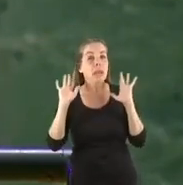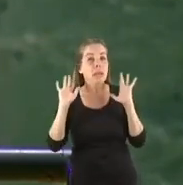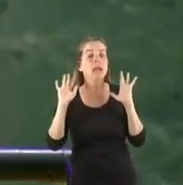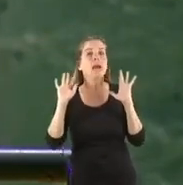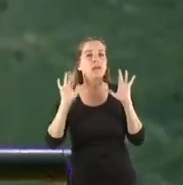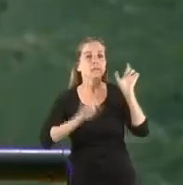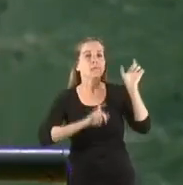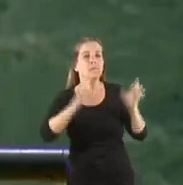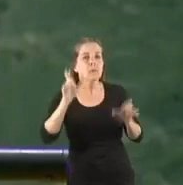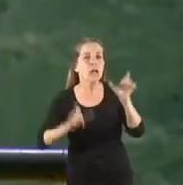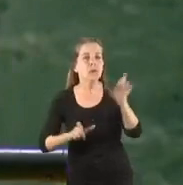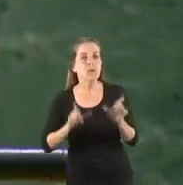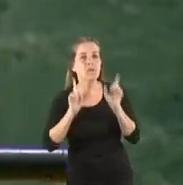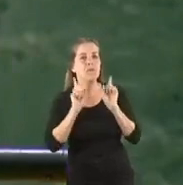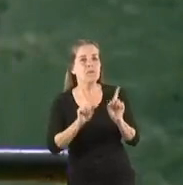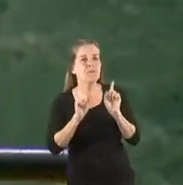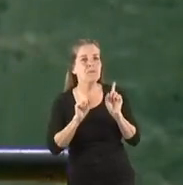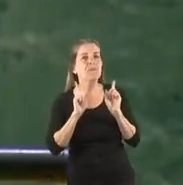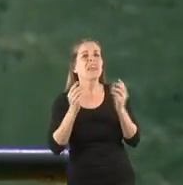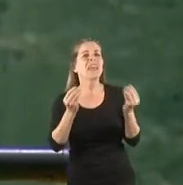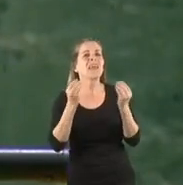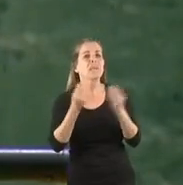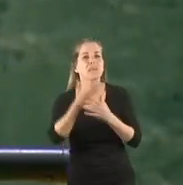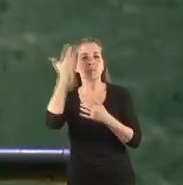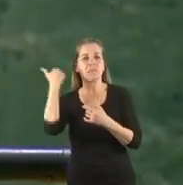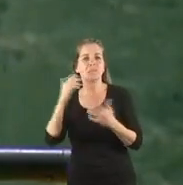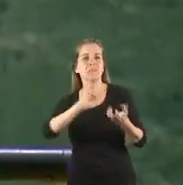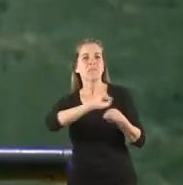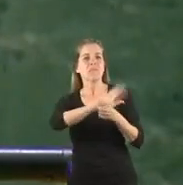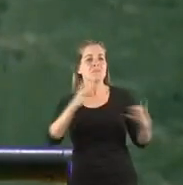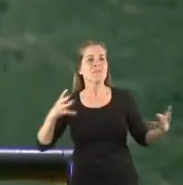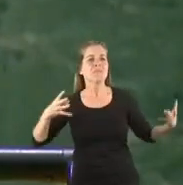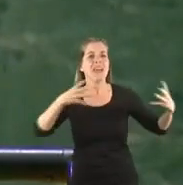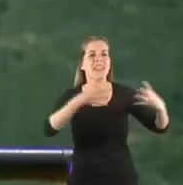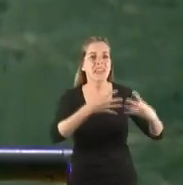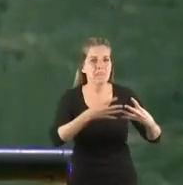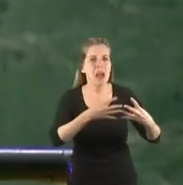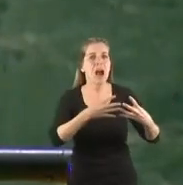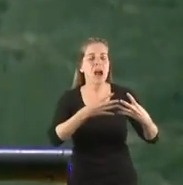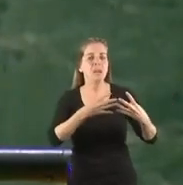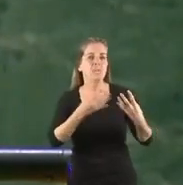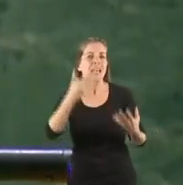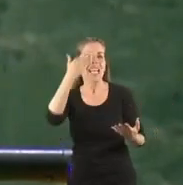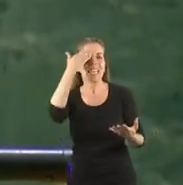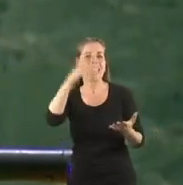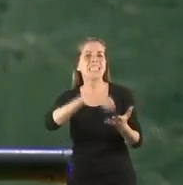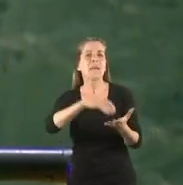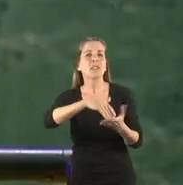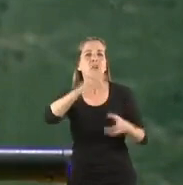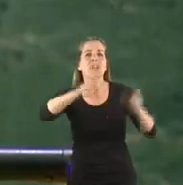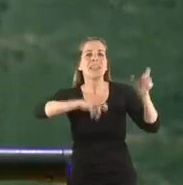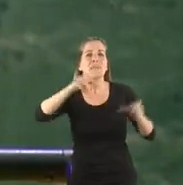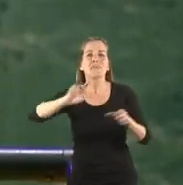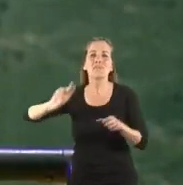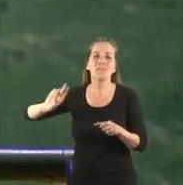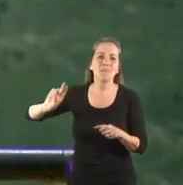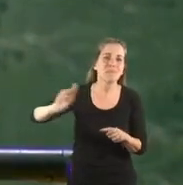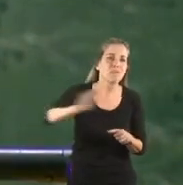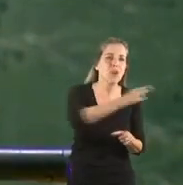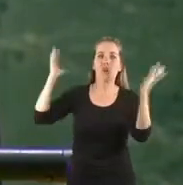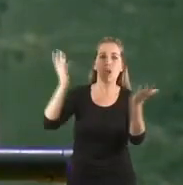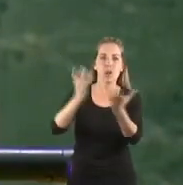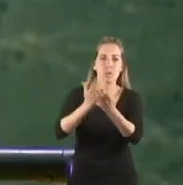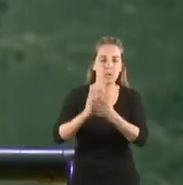los efectos de una pandemia que acabó con la vida de 15 millones de personas, dejando al descubierto de la